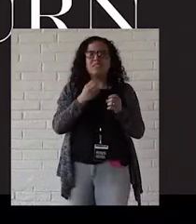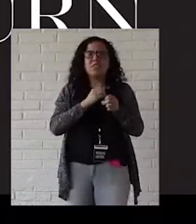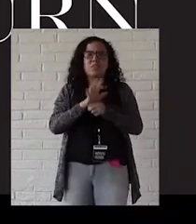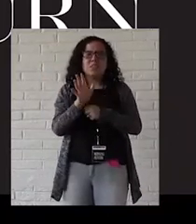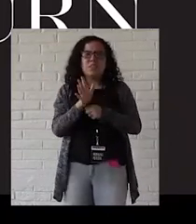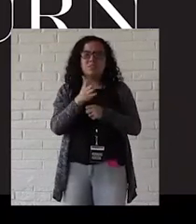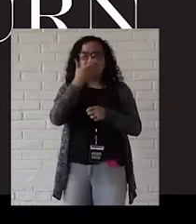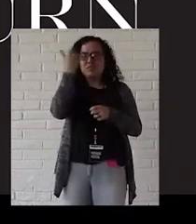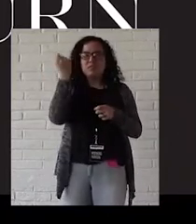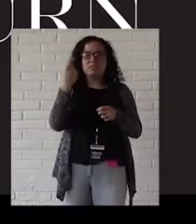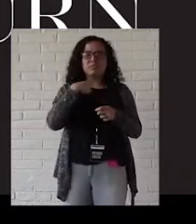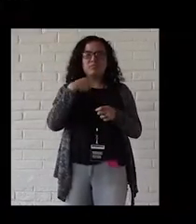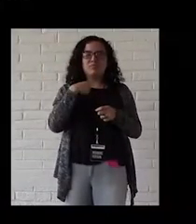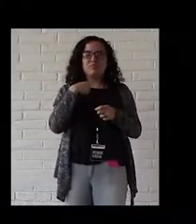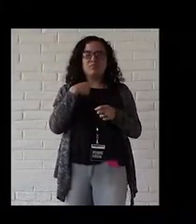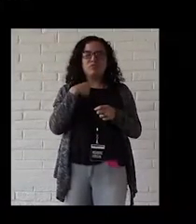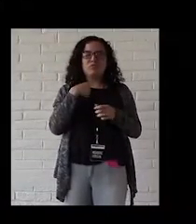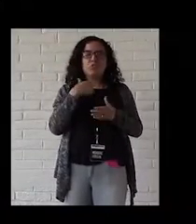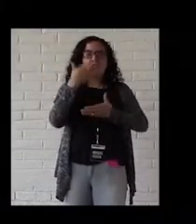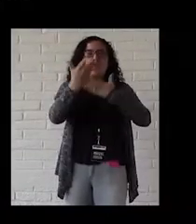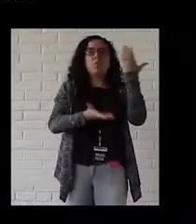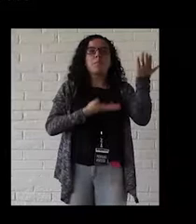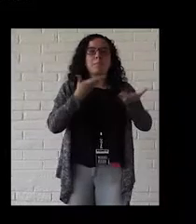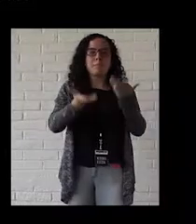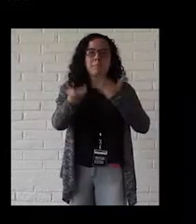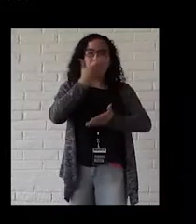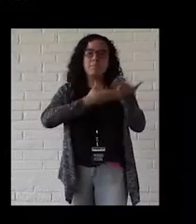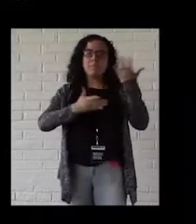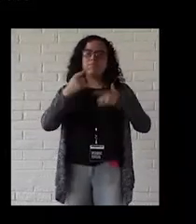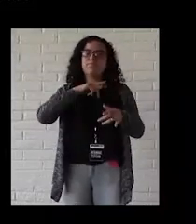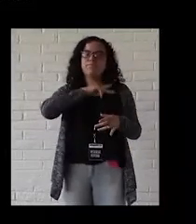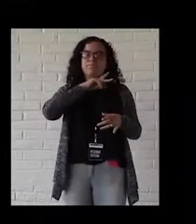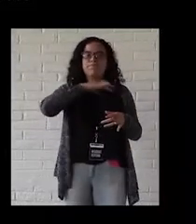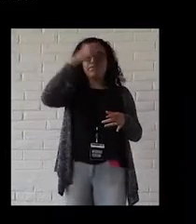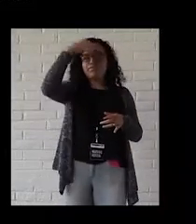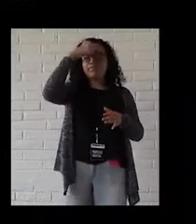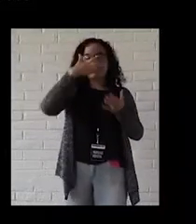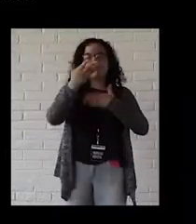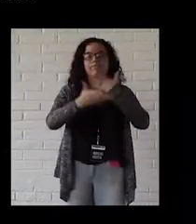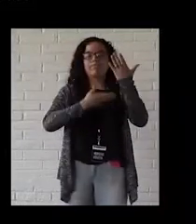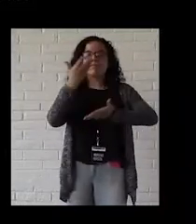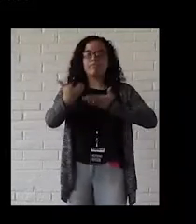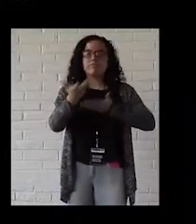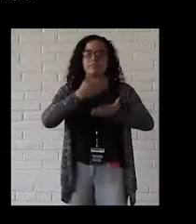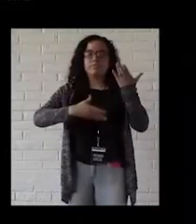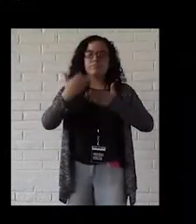di cuenta que yo lo único que realmente puedo compartir es mi experiencia. Ya de unos años para acá,